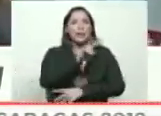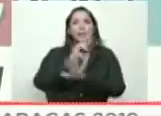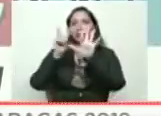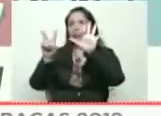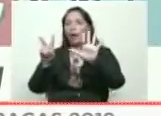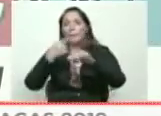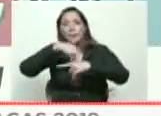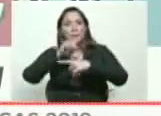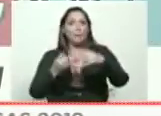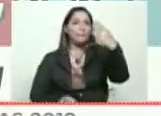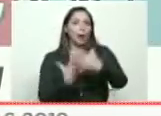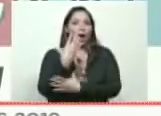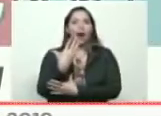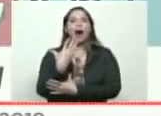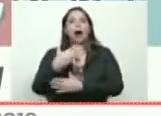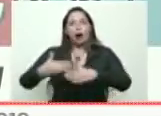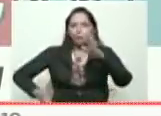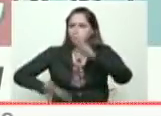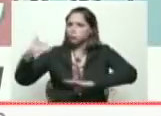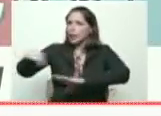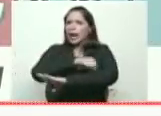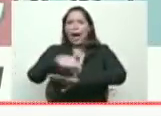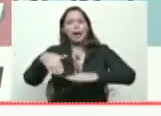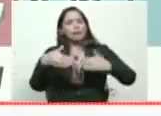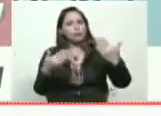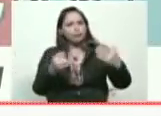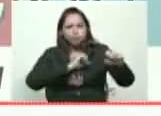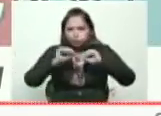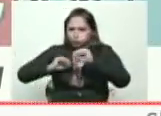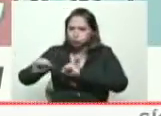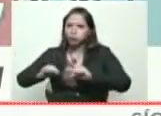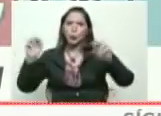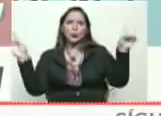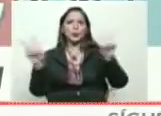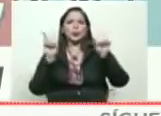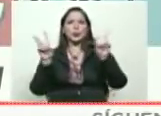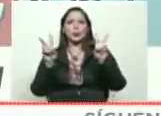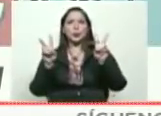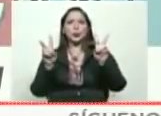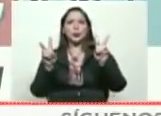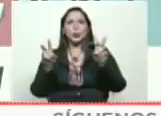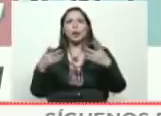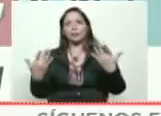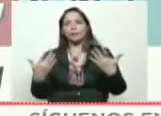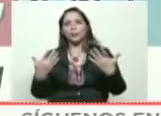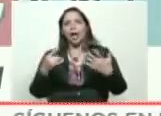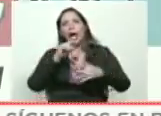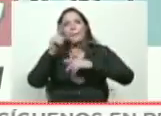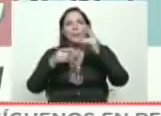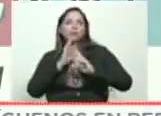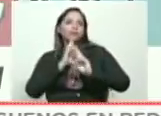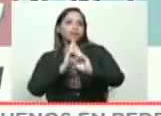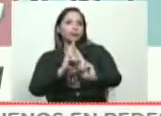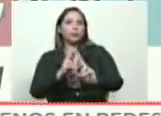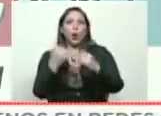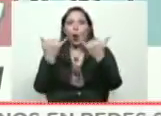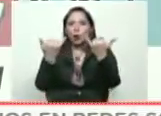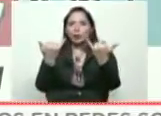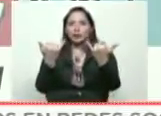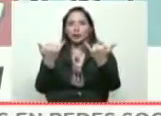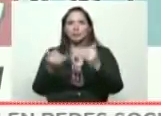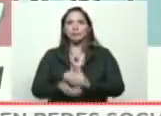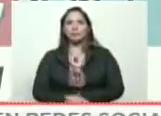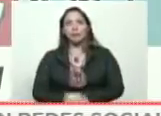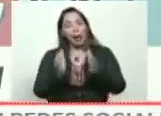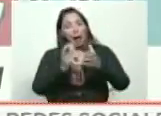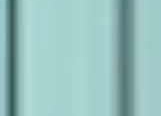y el 1 de mayo a la calle, a la movilización y a la victoria. Con muchísimo gusto responderemos las preguntas que bien tengan a hacer las